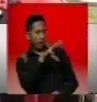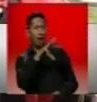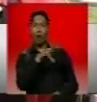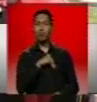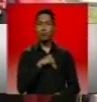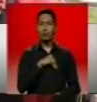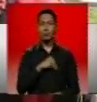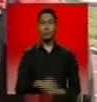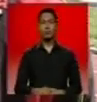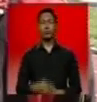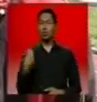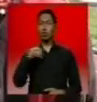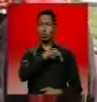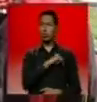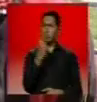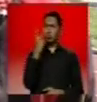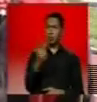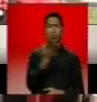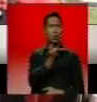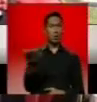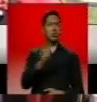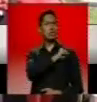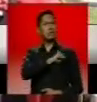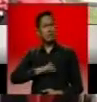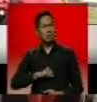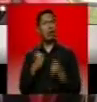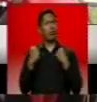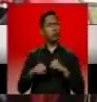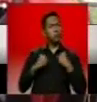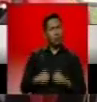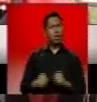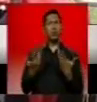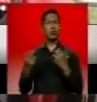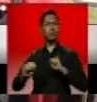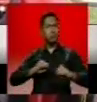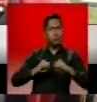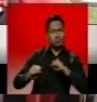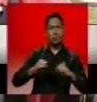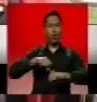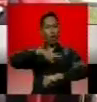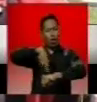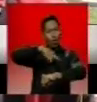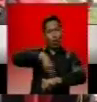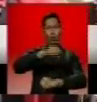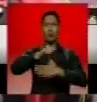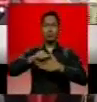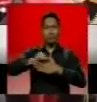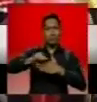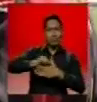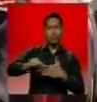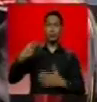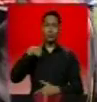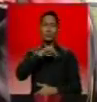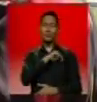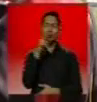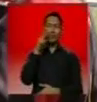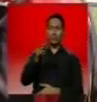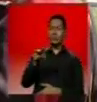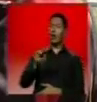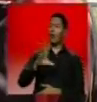de lo que ellos sabemos del sacrificio vemos el esfuerzo vemos cuántas horas se pasan ellos entrenando y qué